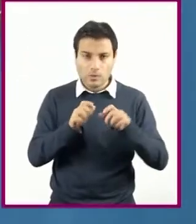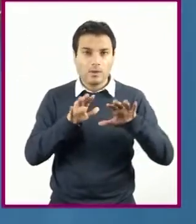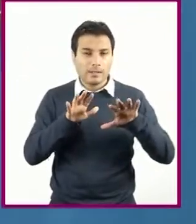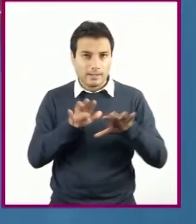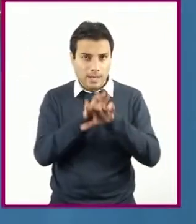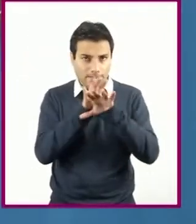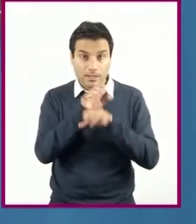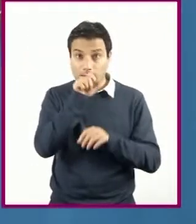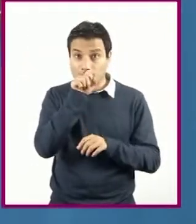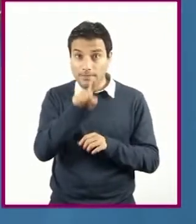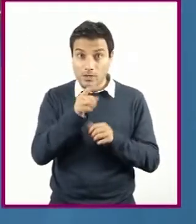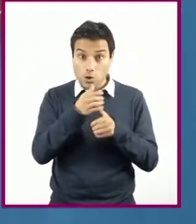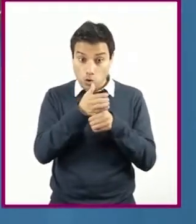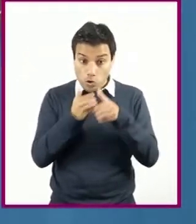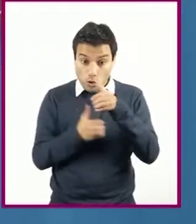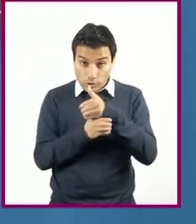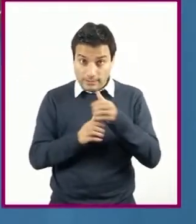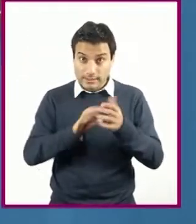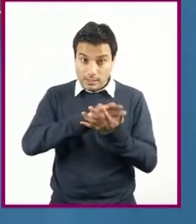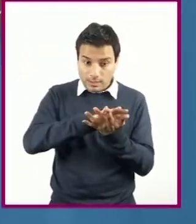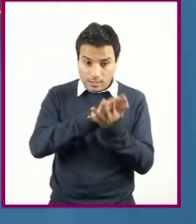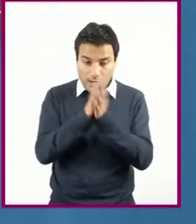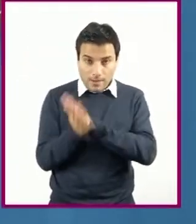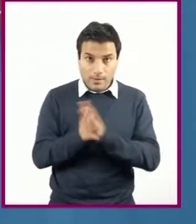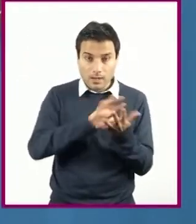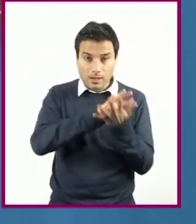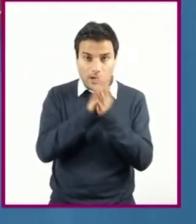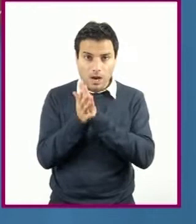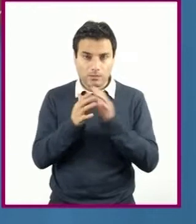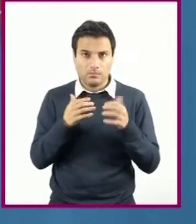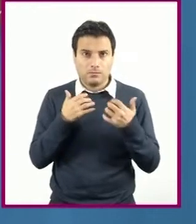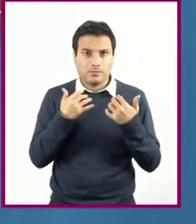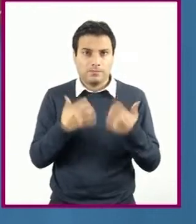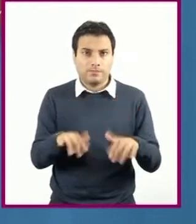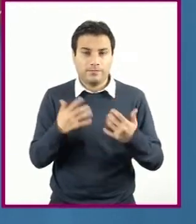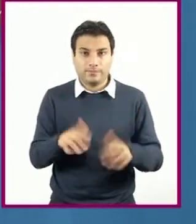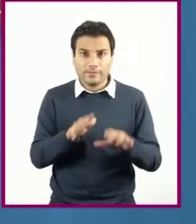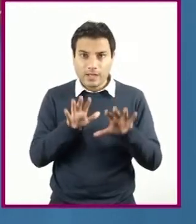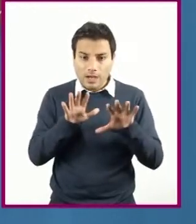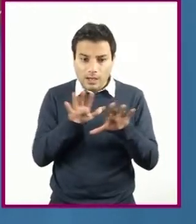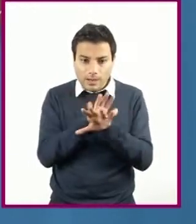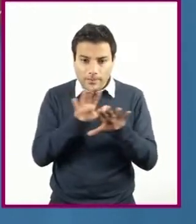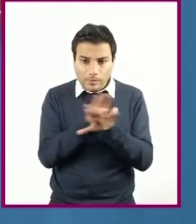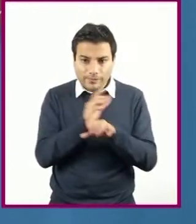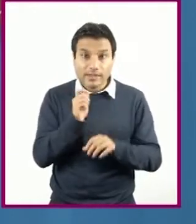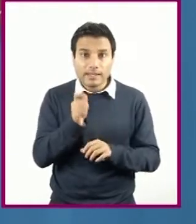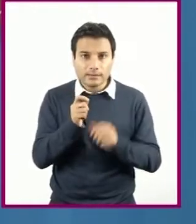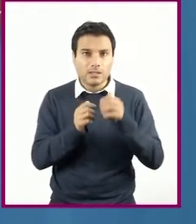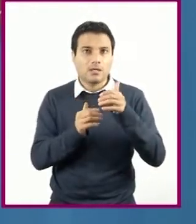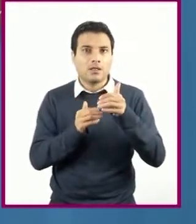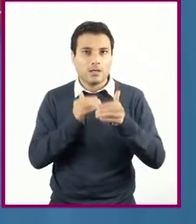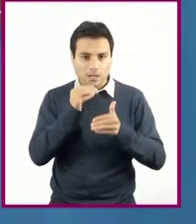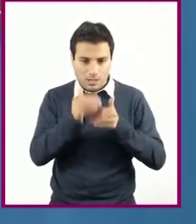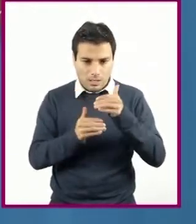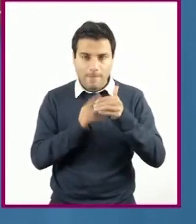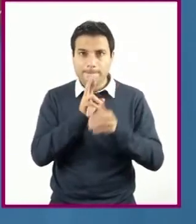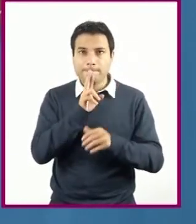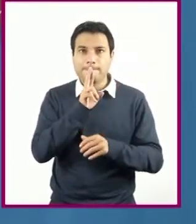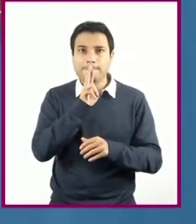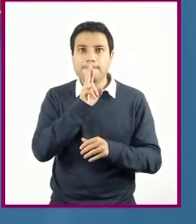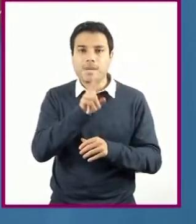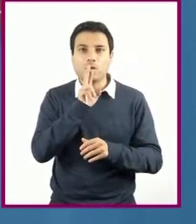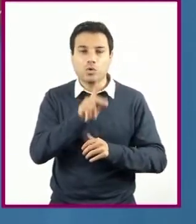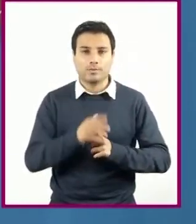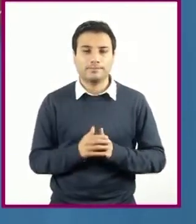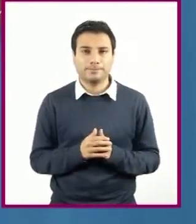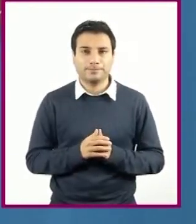la naturaleza, parecía tan evidente que el cambio significaba adelanto que la historia parecía equivaler